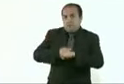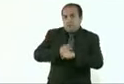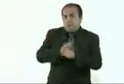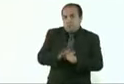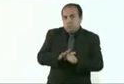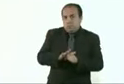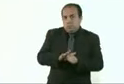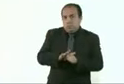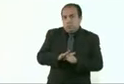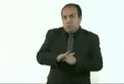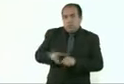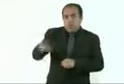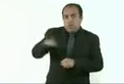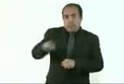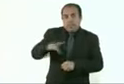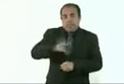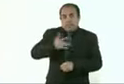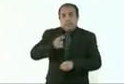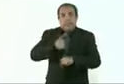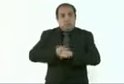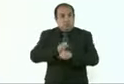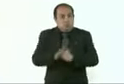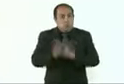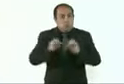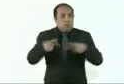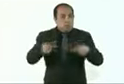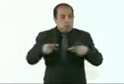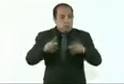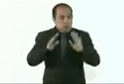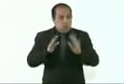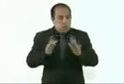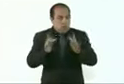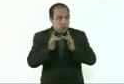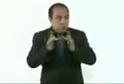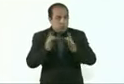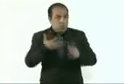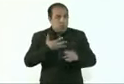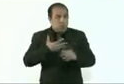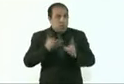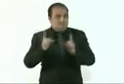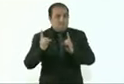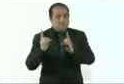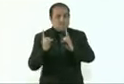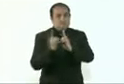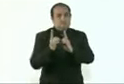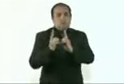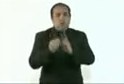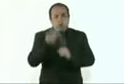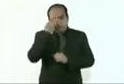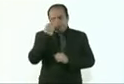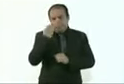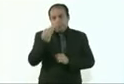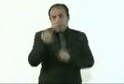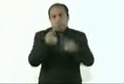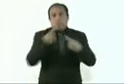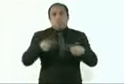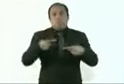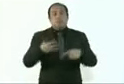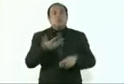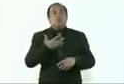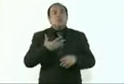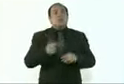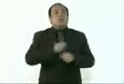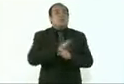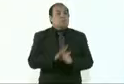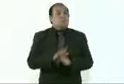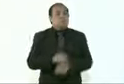más a los que tengan síntomas o a las personas que hayan estado en contacto directo, cercano, por mucho tiempo con alguna persona que haya tenido